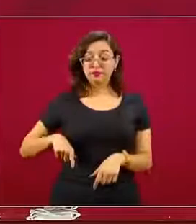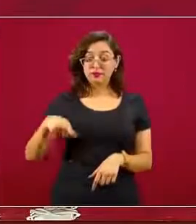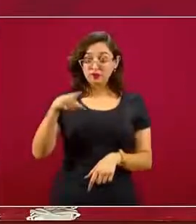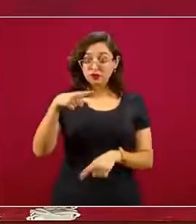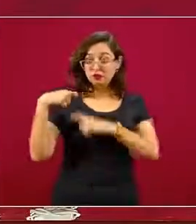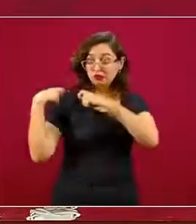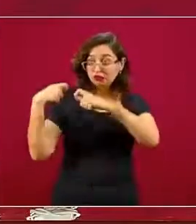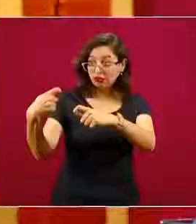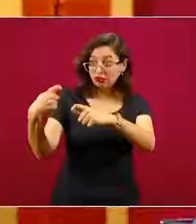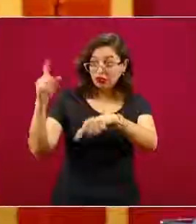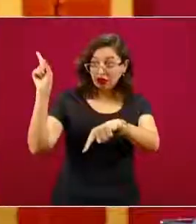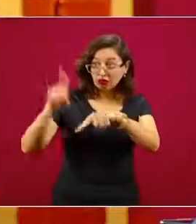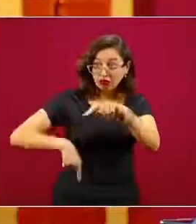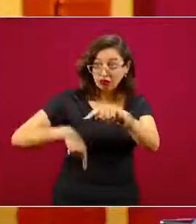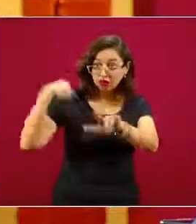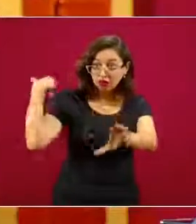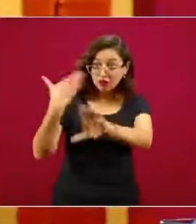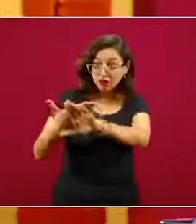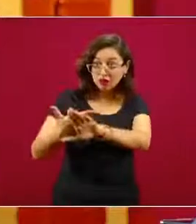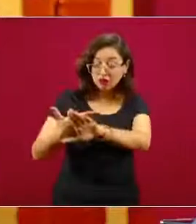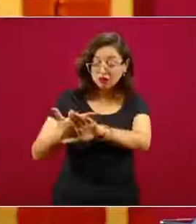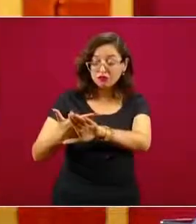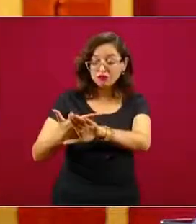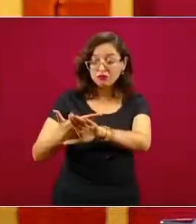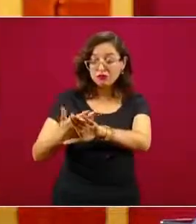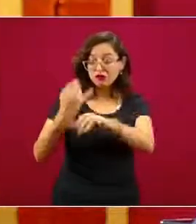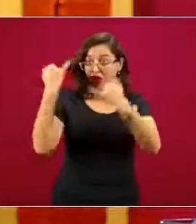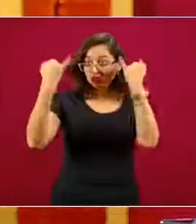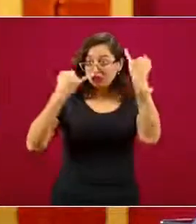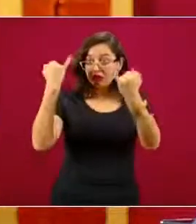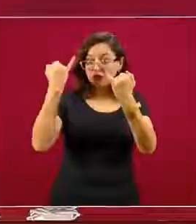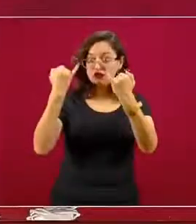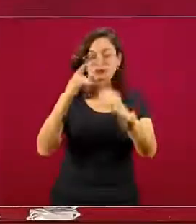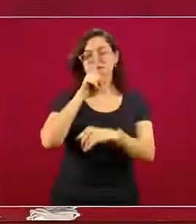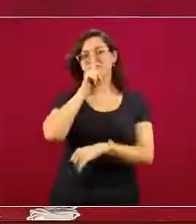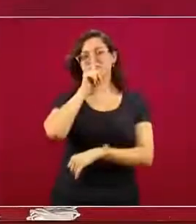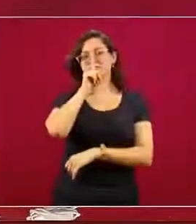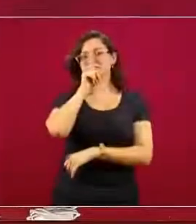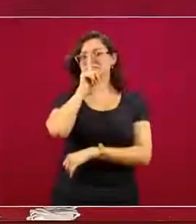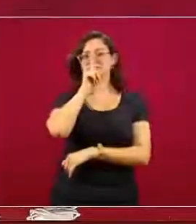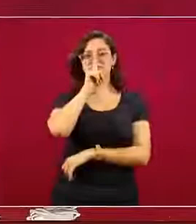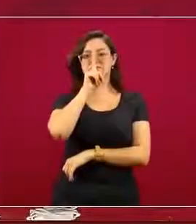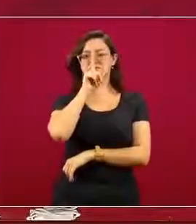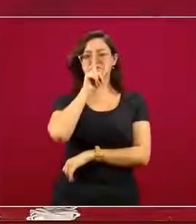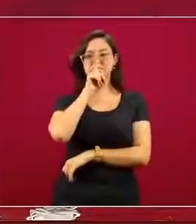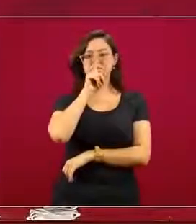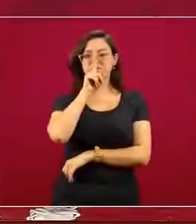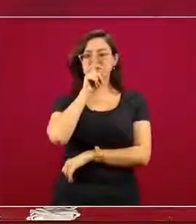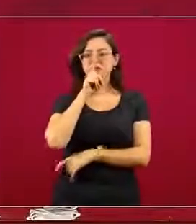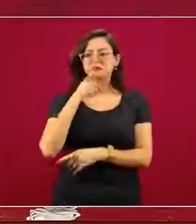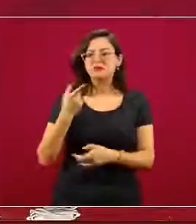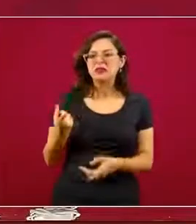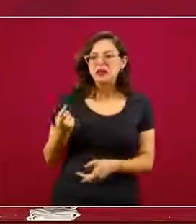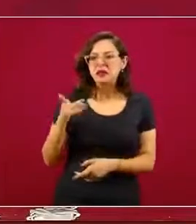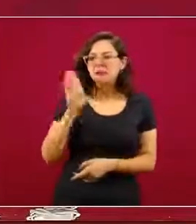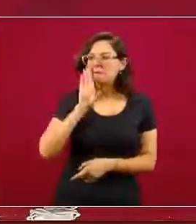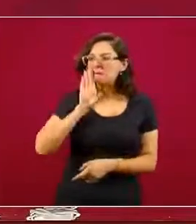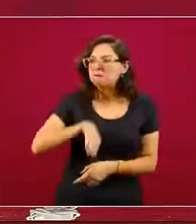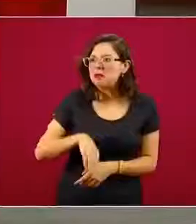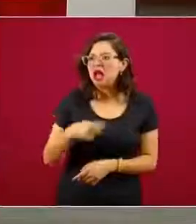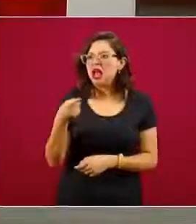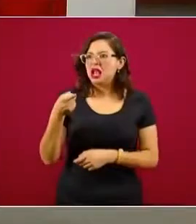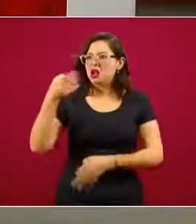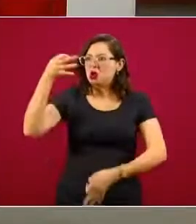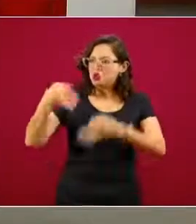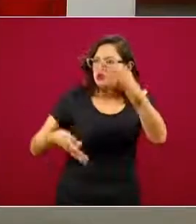oponerse a esas tradiciones o esos pensamientos o esa idiosincrasia, y mucho menos juzgarlo o vilipendiarlo